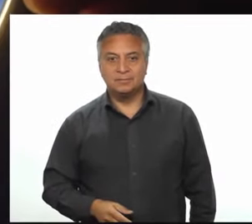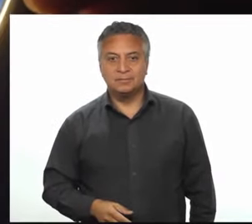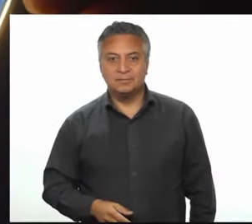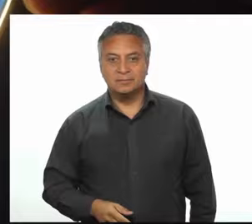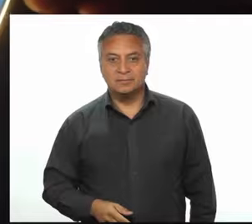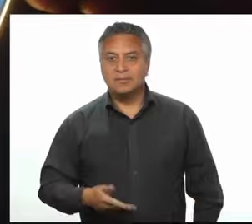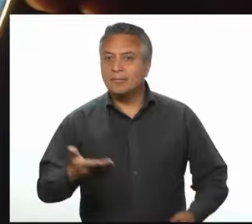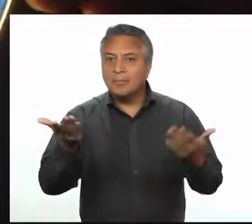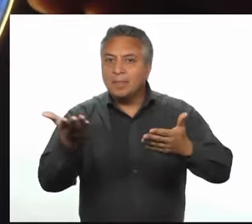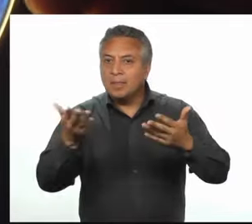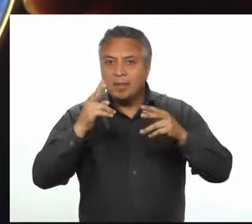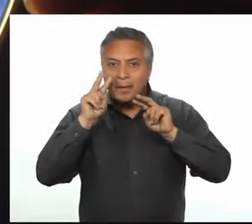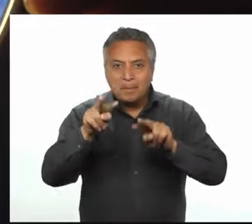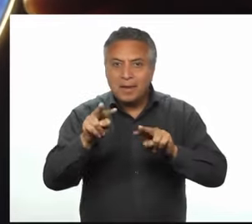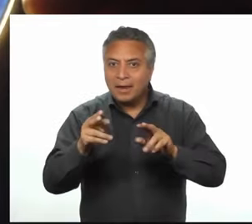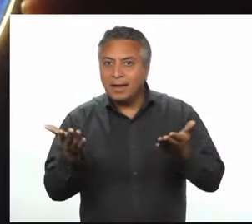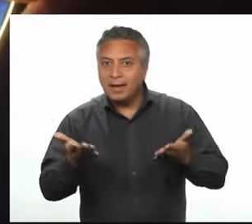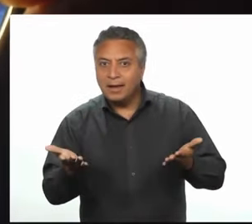¿Qué observan?